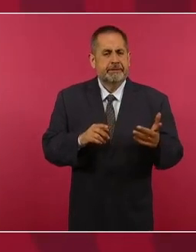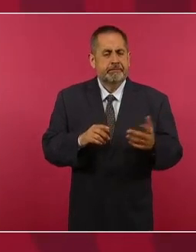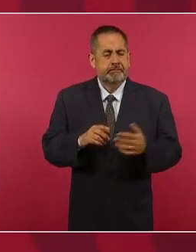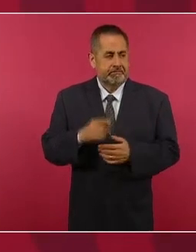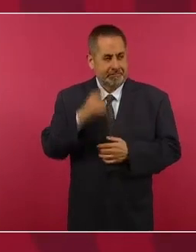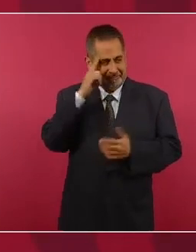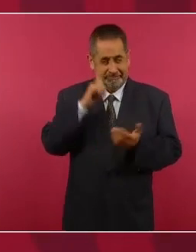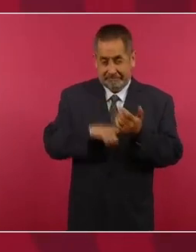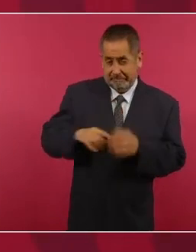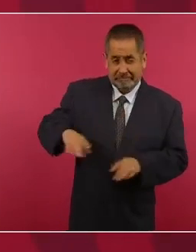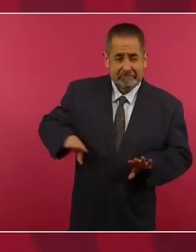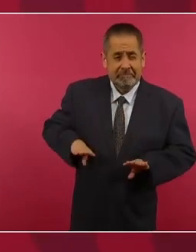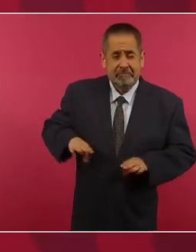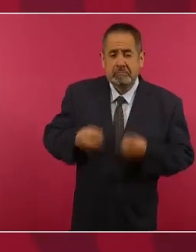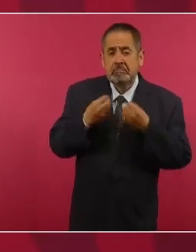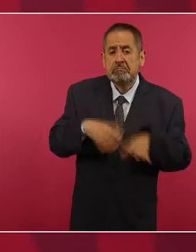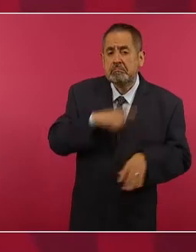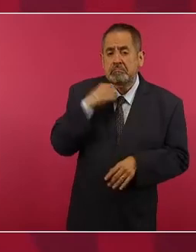¿ustedes creen que